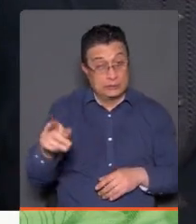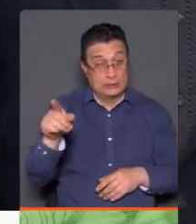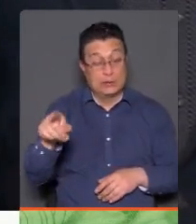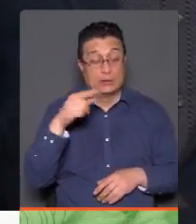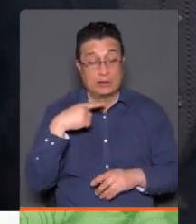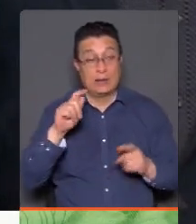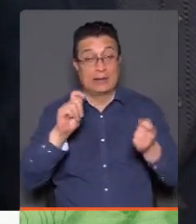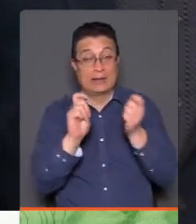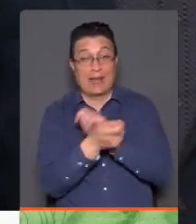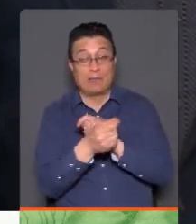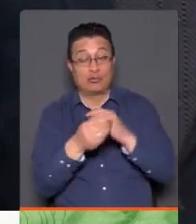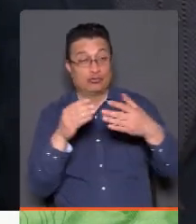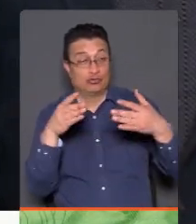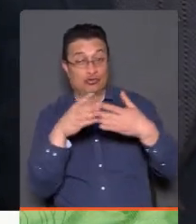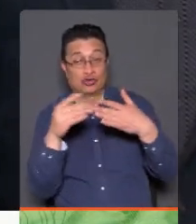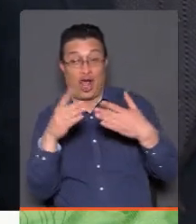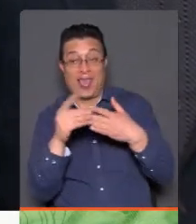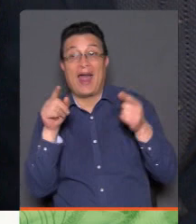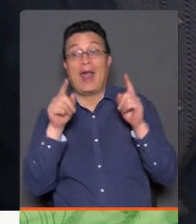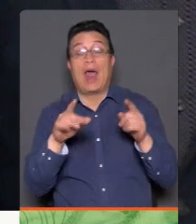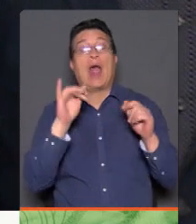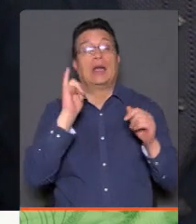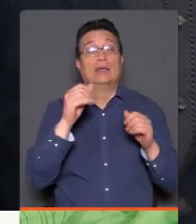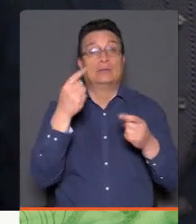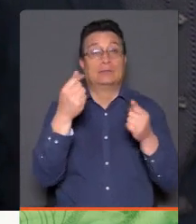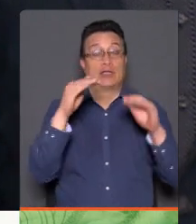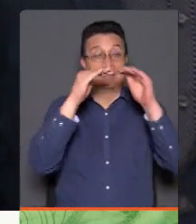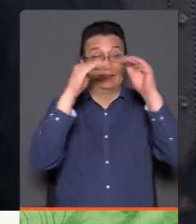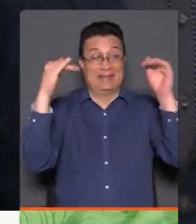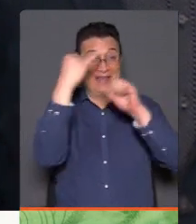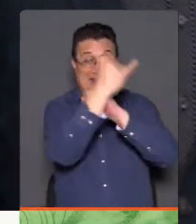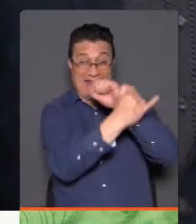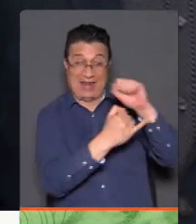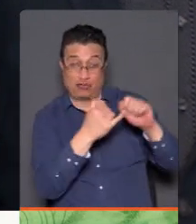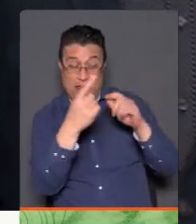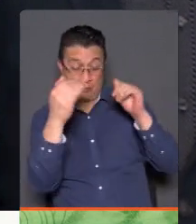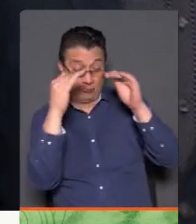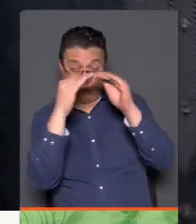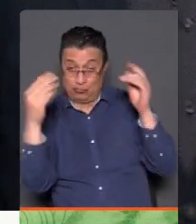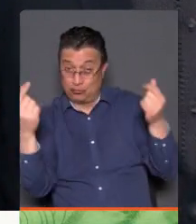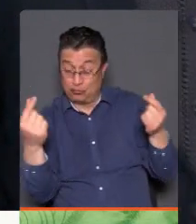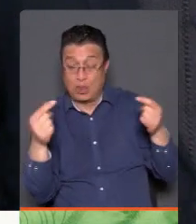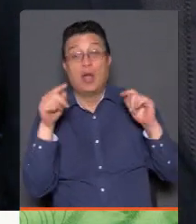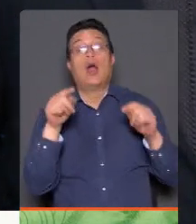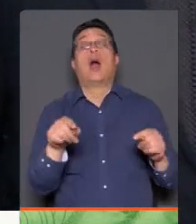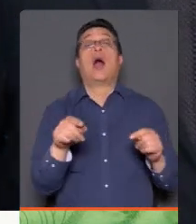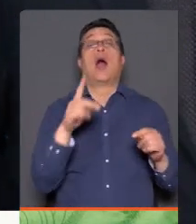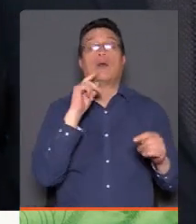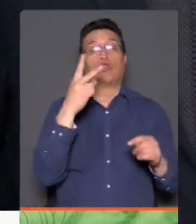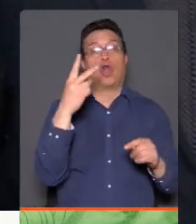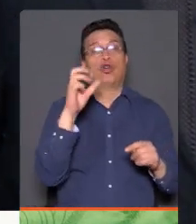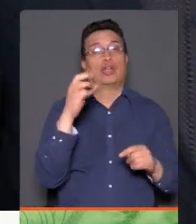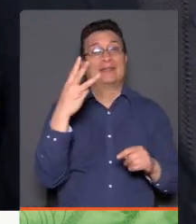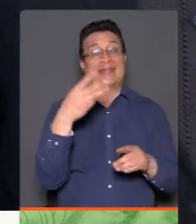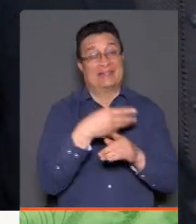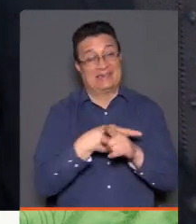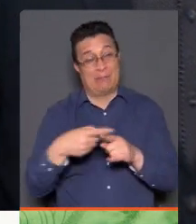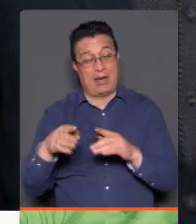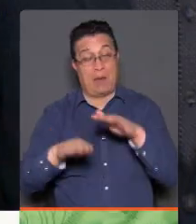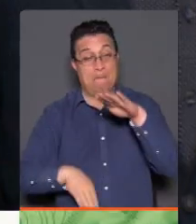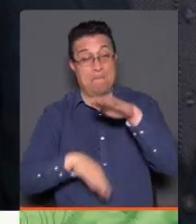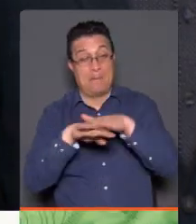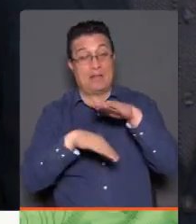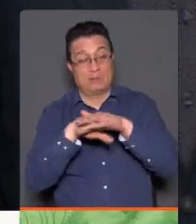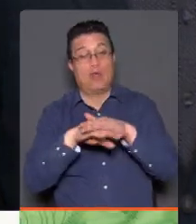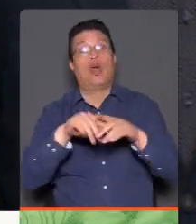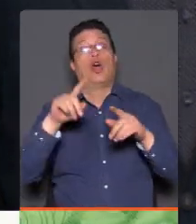de cambio y los precios internacionales de los combustibles actuales, probablemente en 2 a 3 semanas como máximo, vamos a